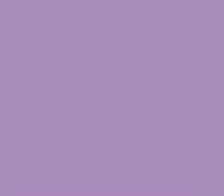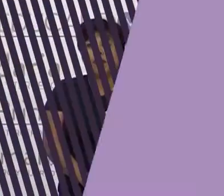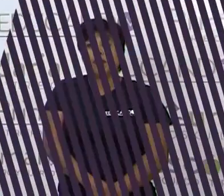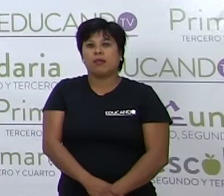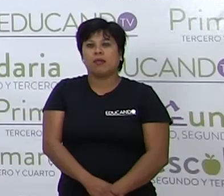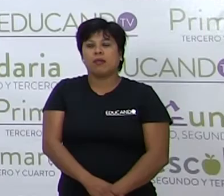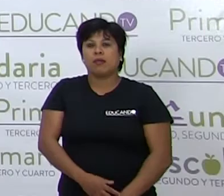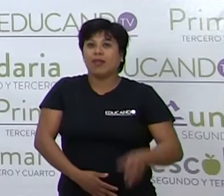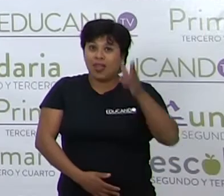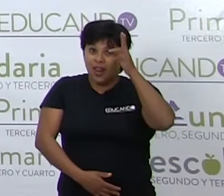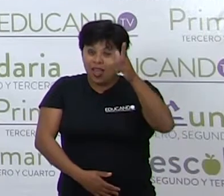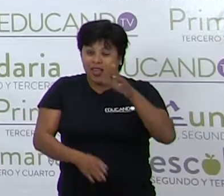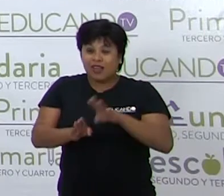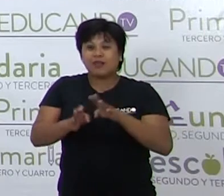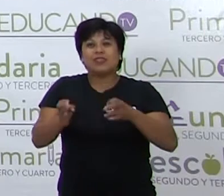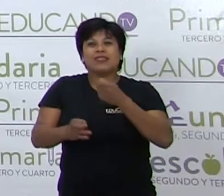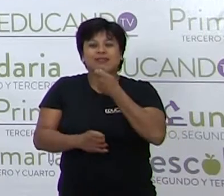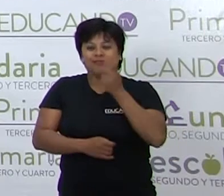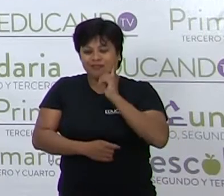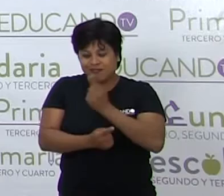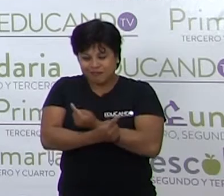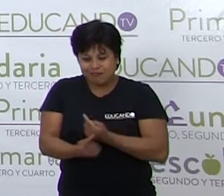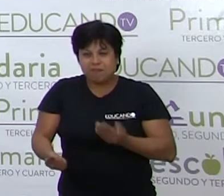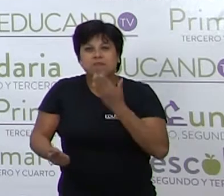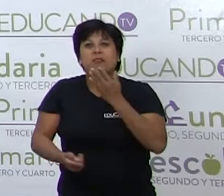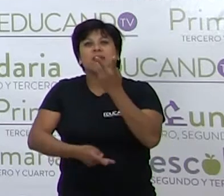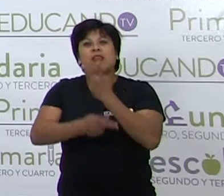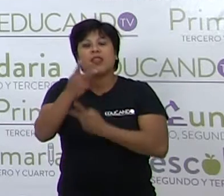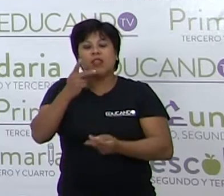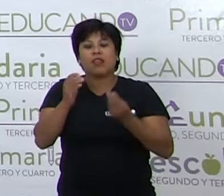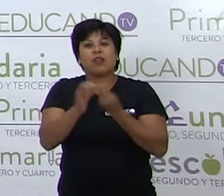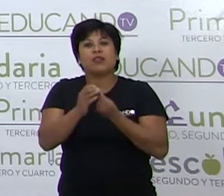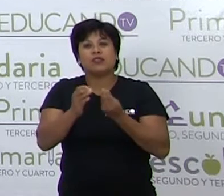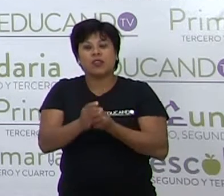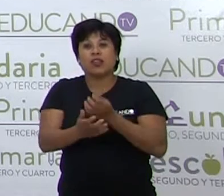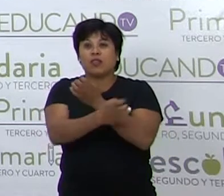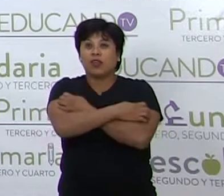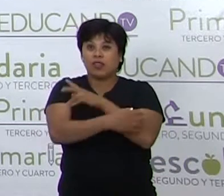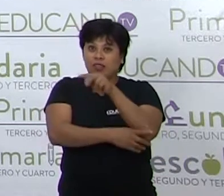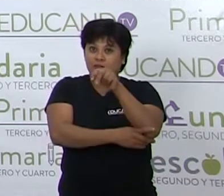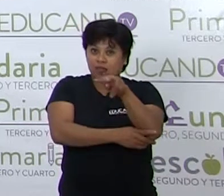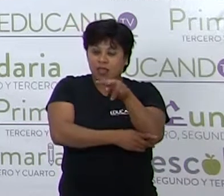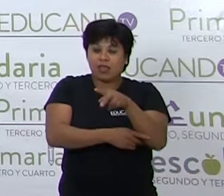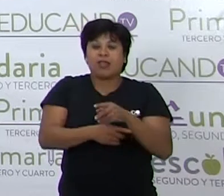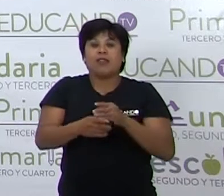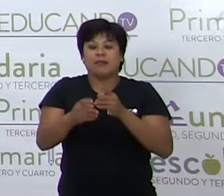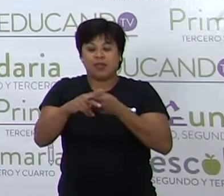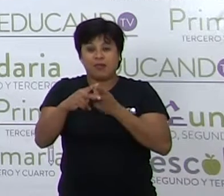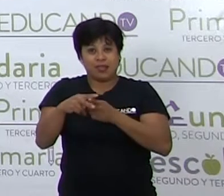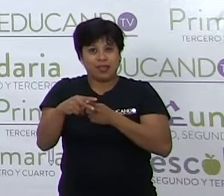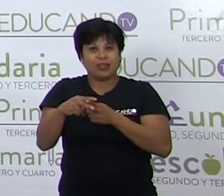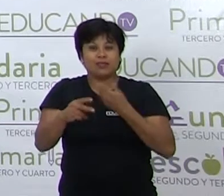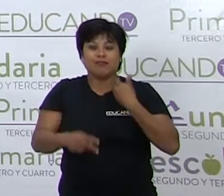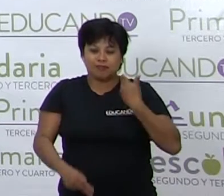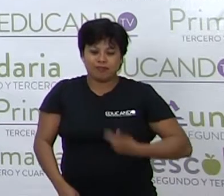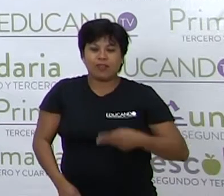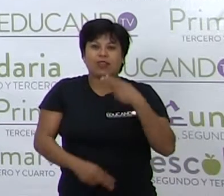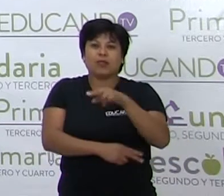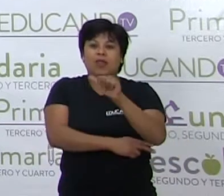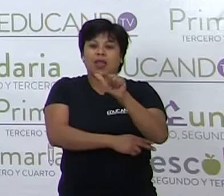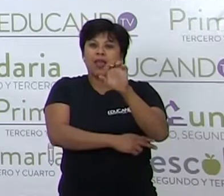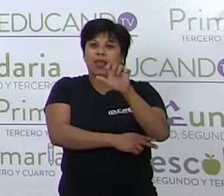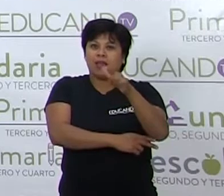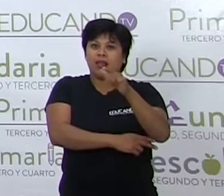hola que tal como están niños y niñas bienvenidos a una sesión más en educando tv desafíos matemáticos mi nombre es ángel